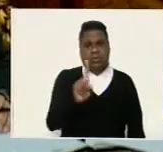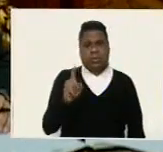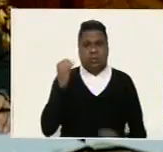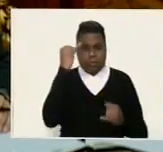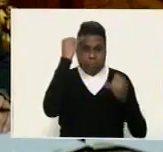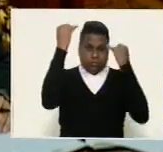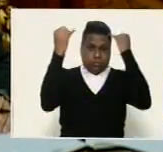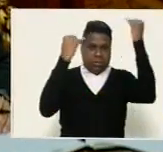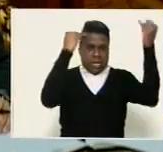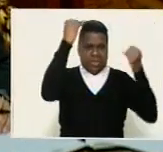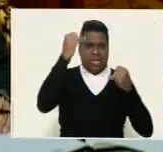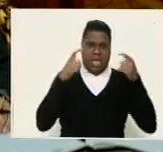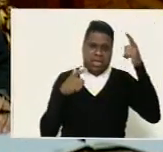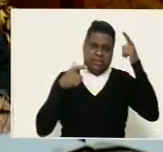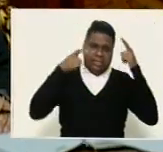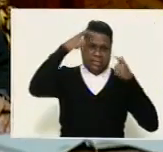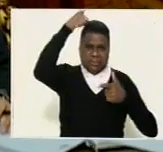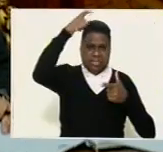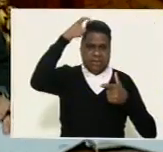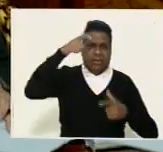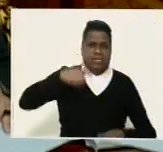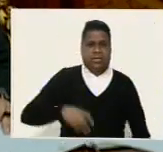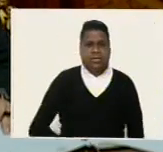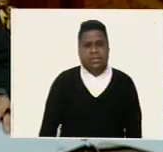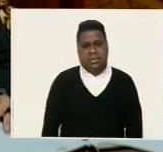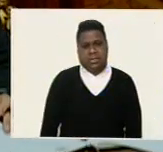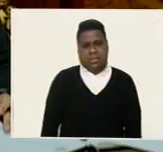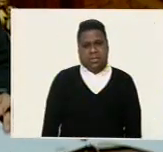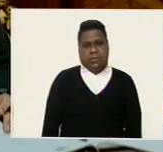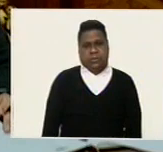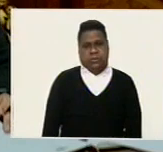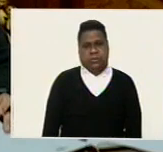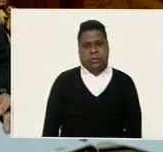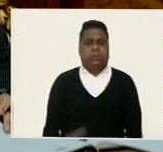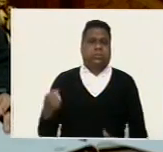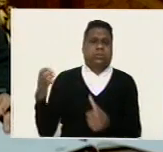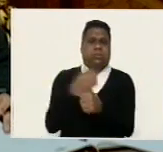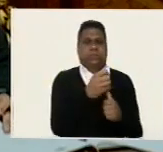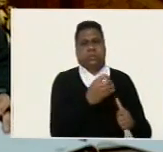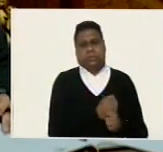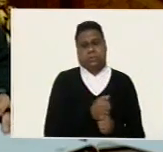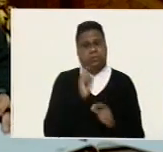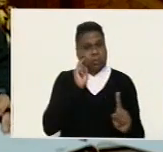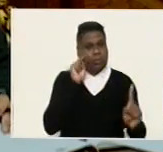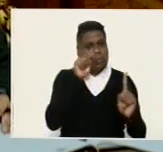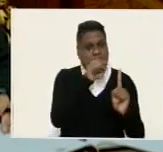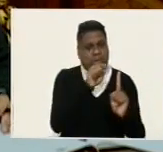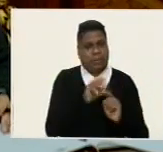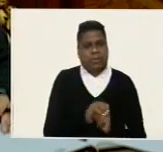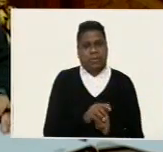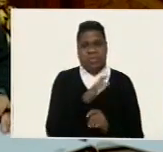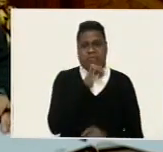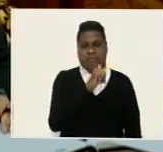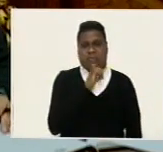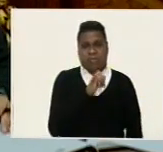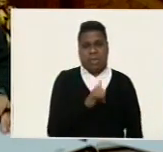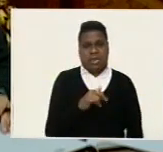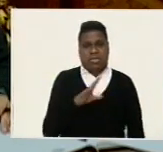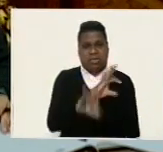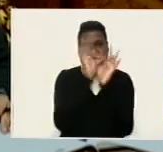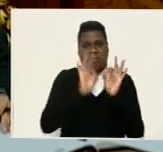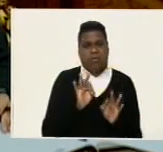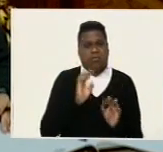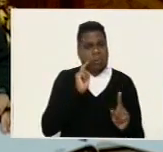del Comandante Supremo Hugo Chávez para lograr nuestro objetivo de informar de manera veraz y